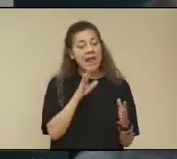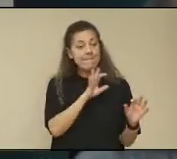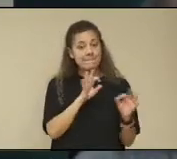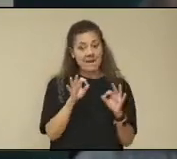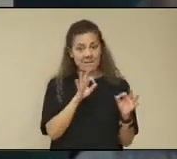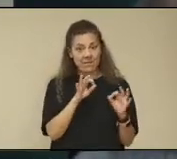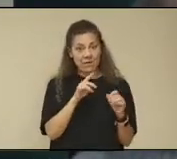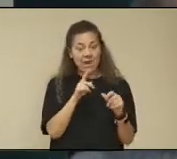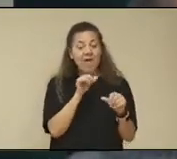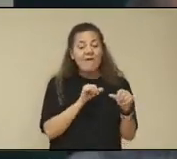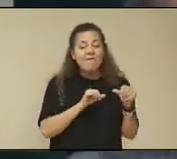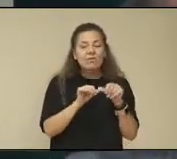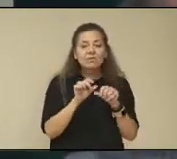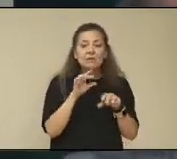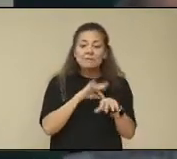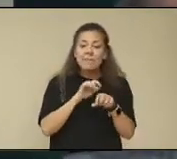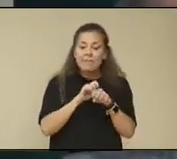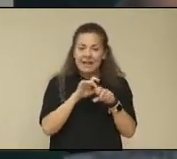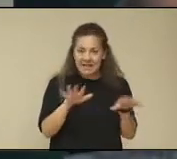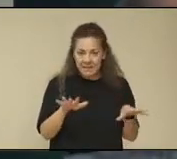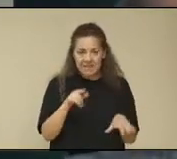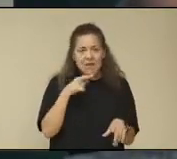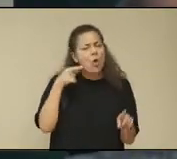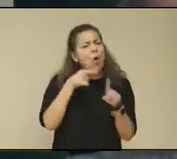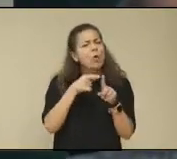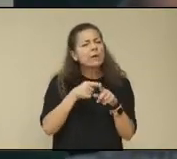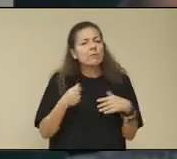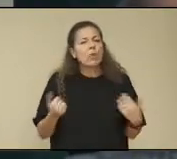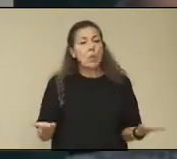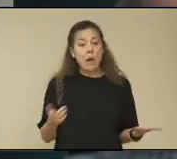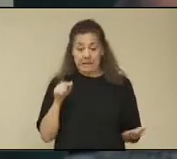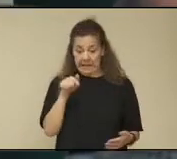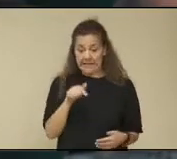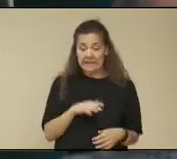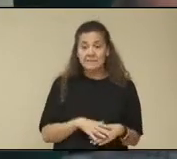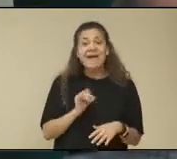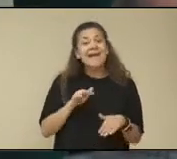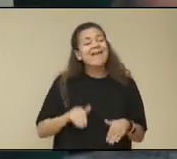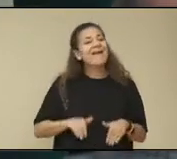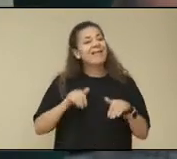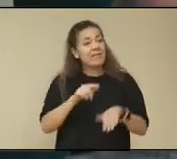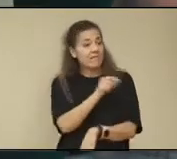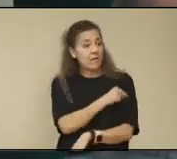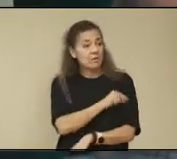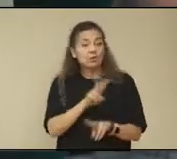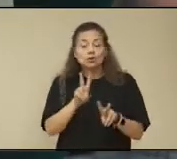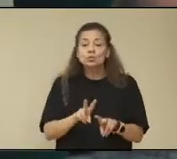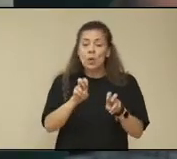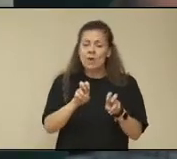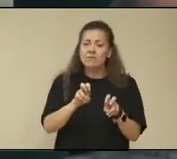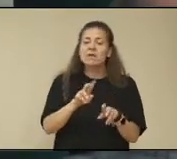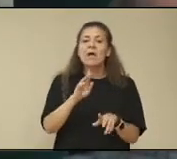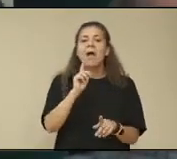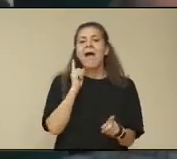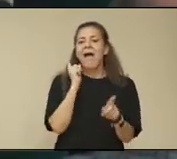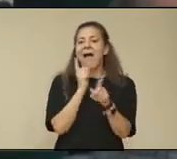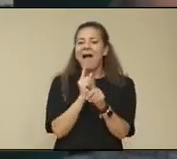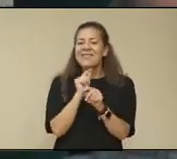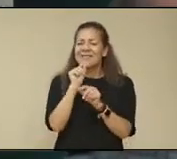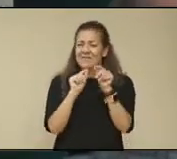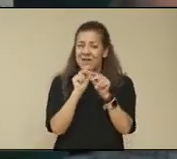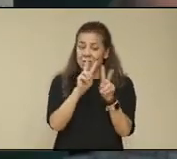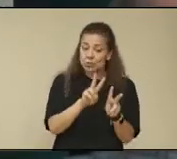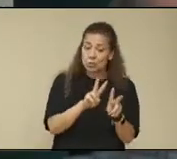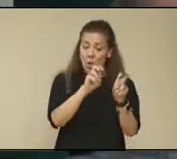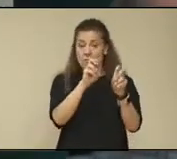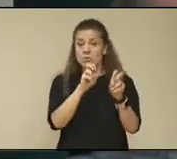frente a futuras pandemias de coronavirus. La idea es esa, que haya candidatos a vacuna nuevos, antivirales nuevos, que al menos